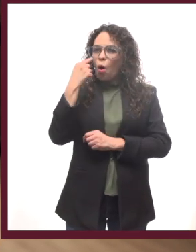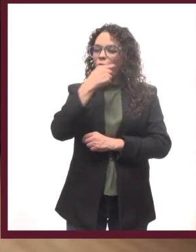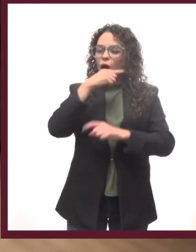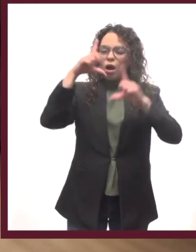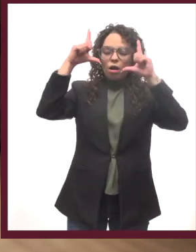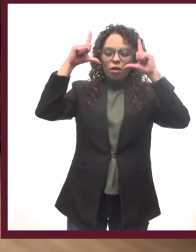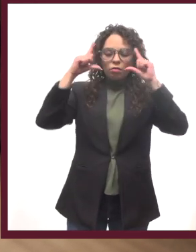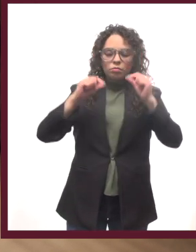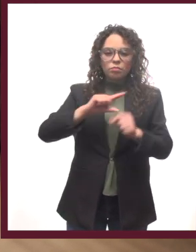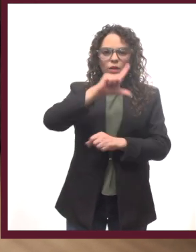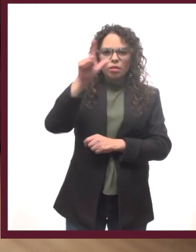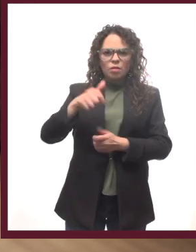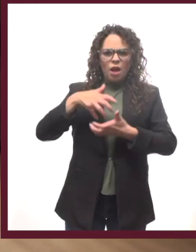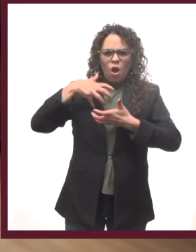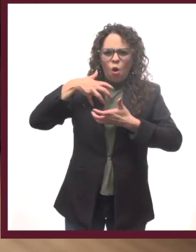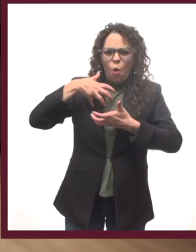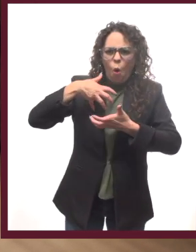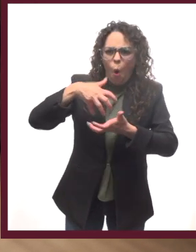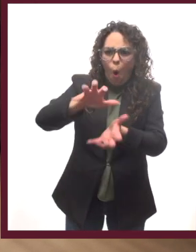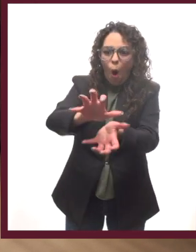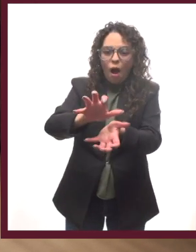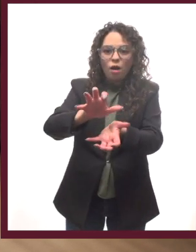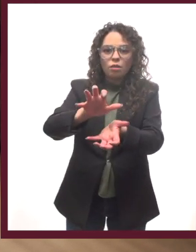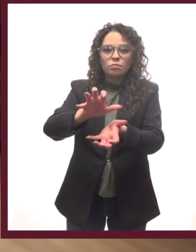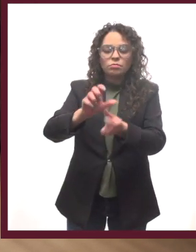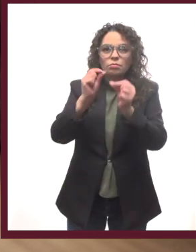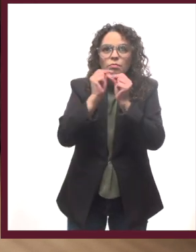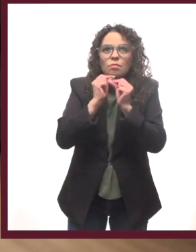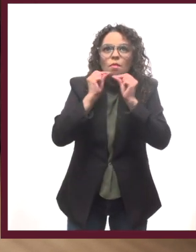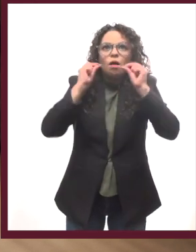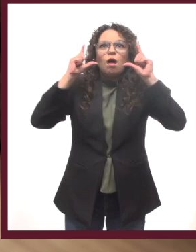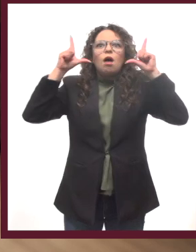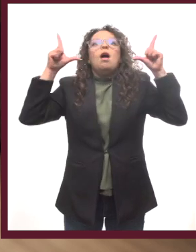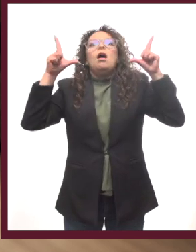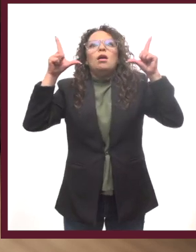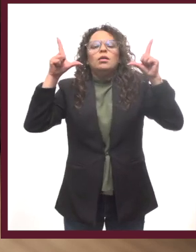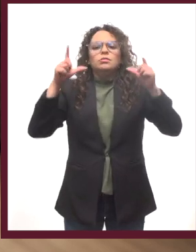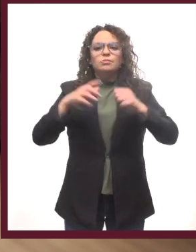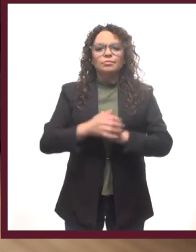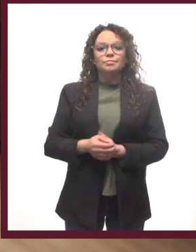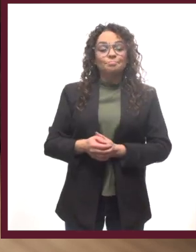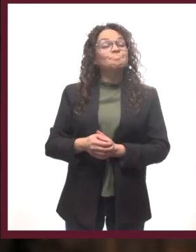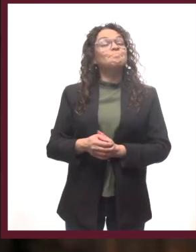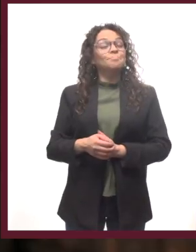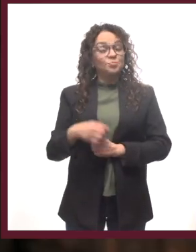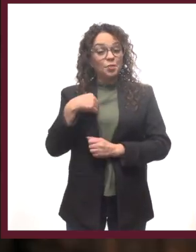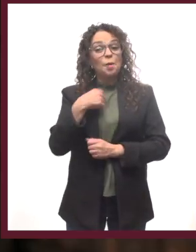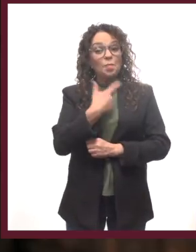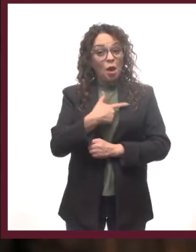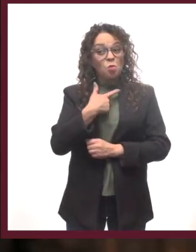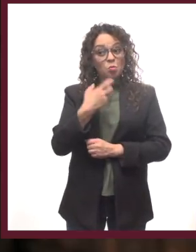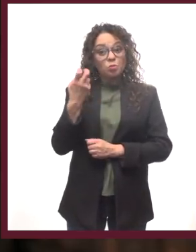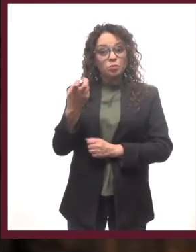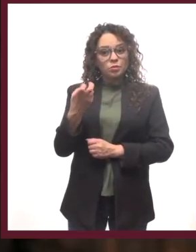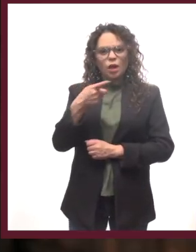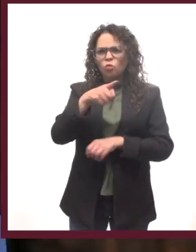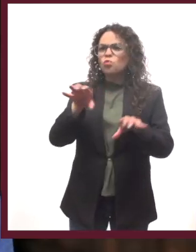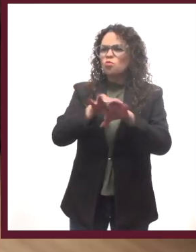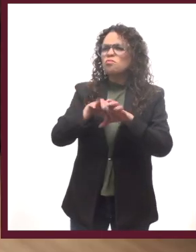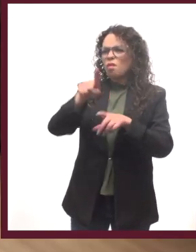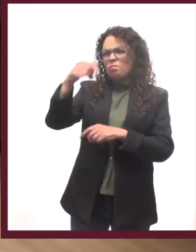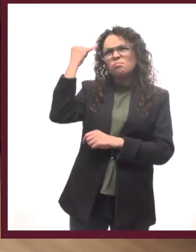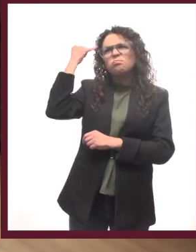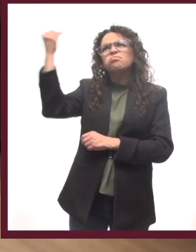de unos ojos cerrados. Un rugido provocaría el segundo cuadro, con los ojos abiertos. Me gusta, me